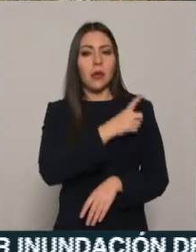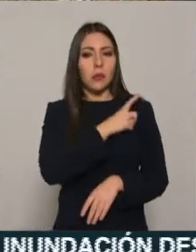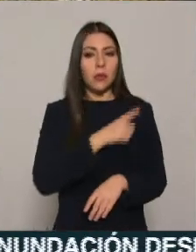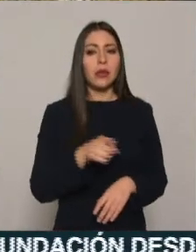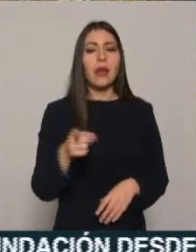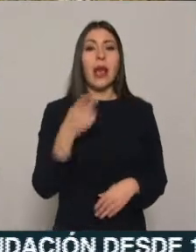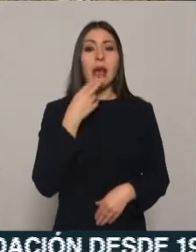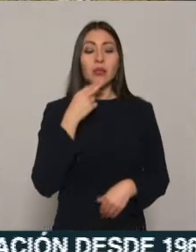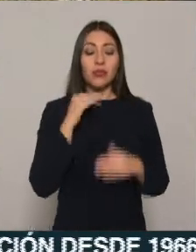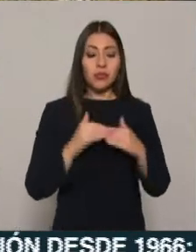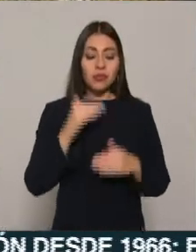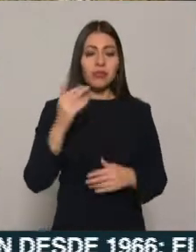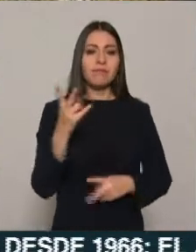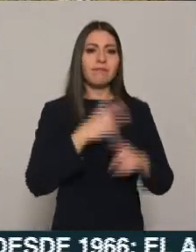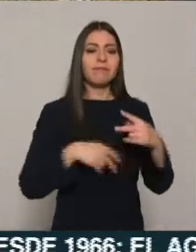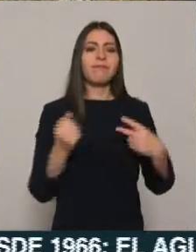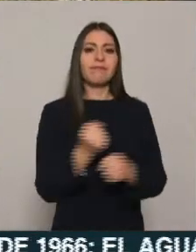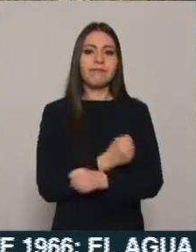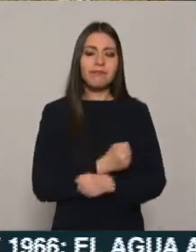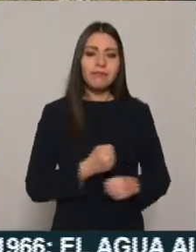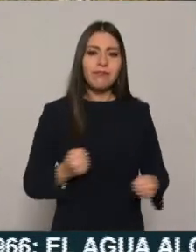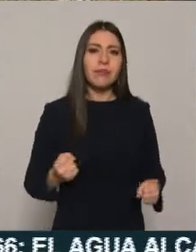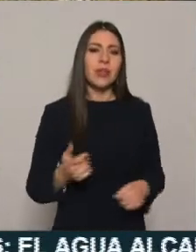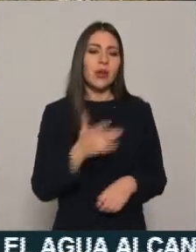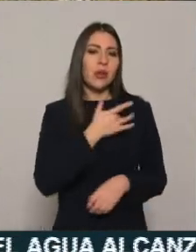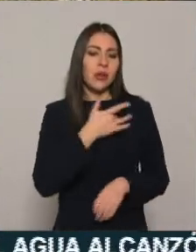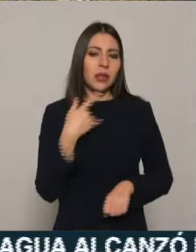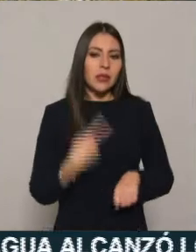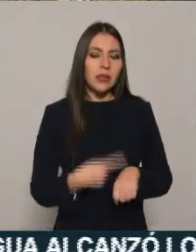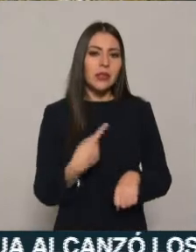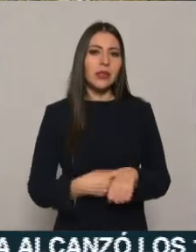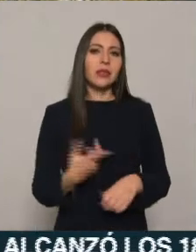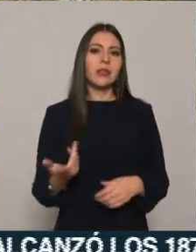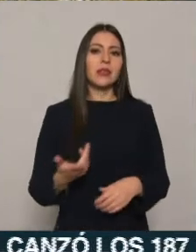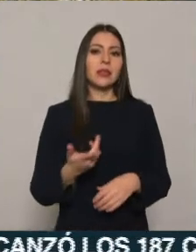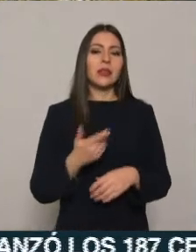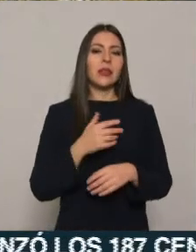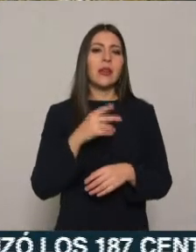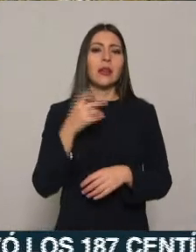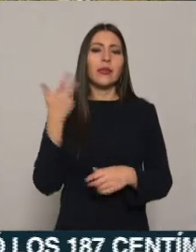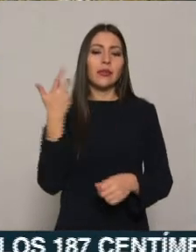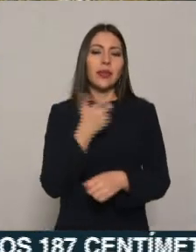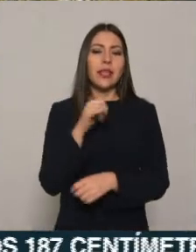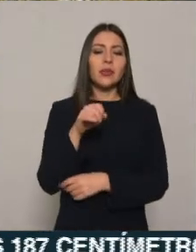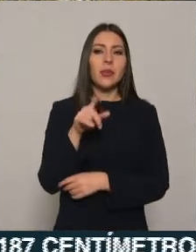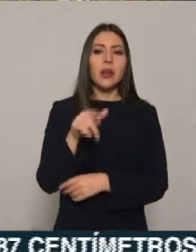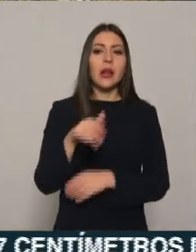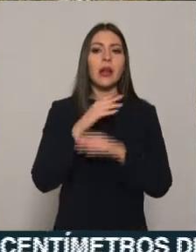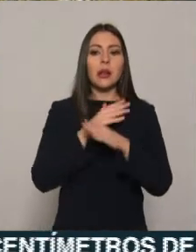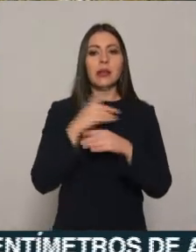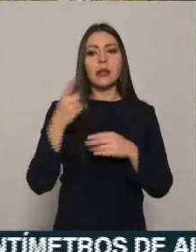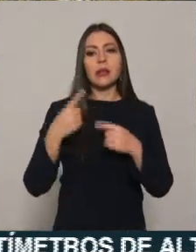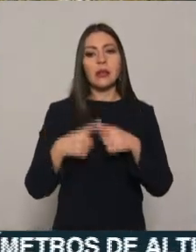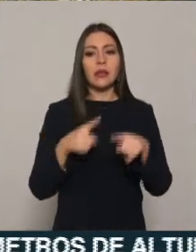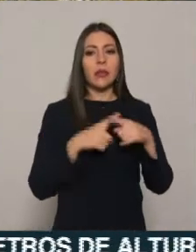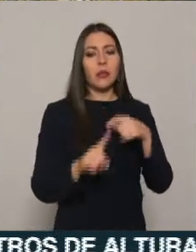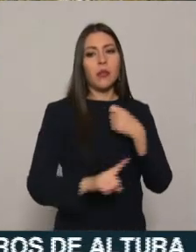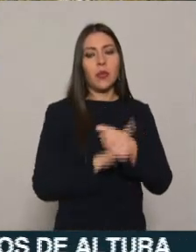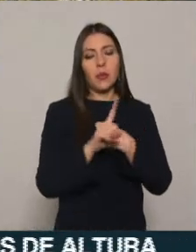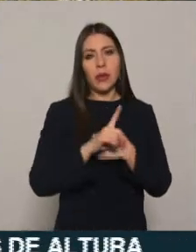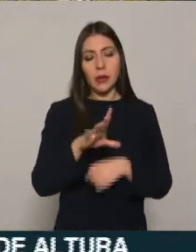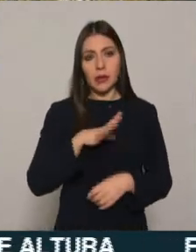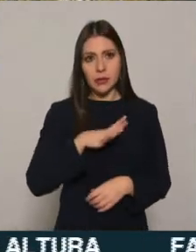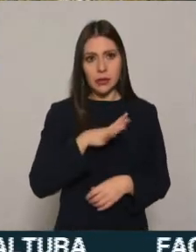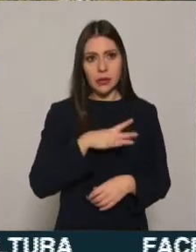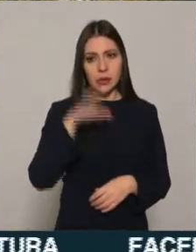a la obesidad, la diabetes, enfermedades del corazón, resistencia a la insulina. Entonces son varios los factores que afectan en ese sentido, ¿no?